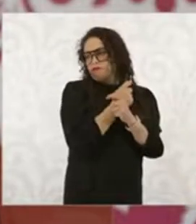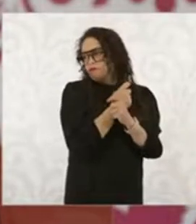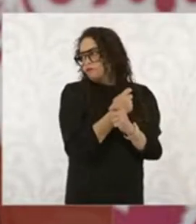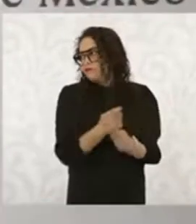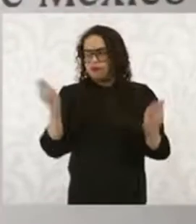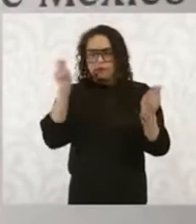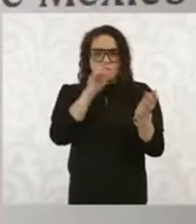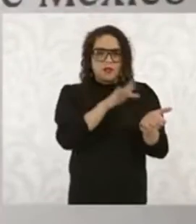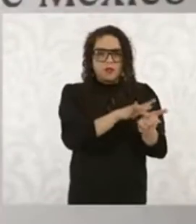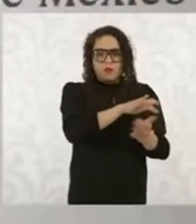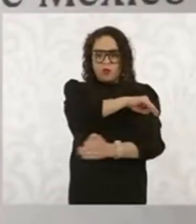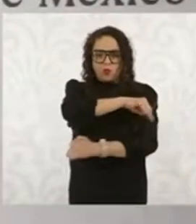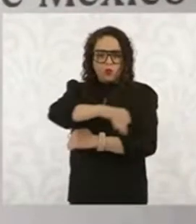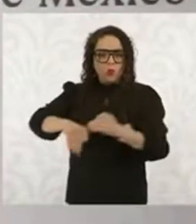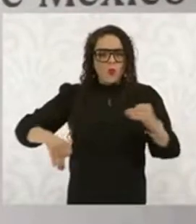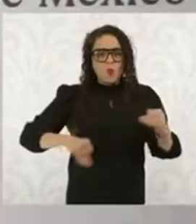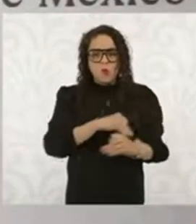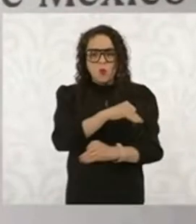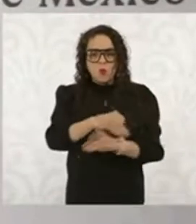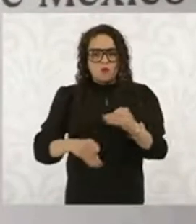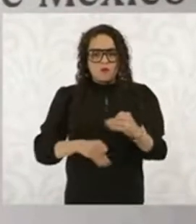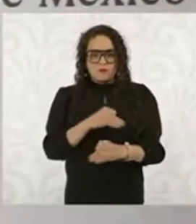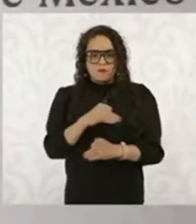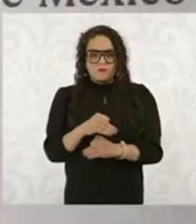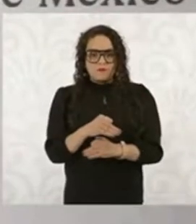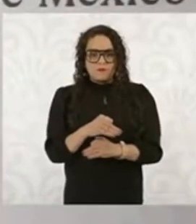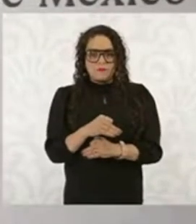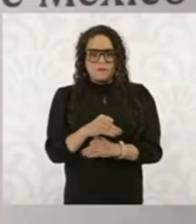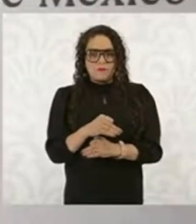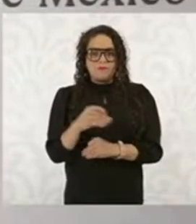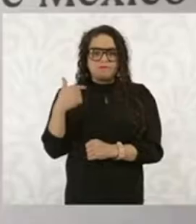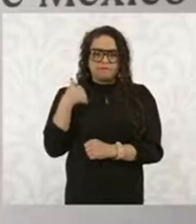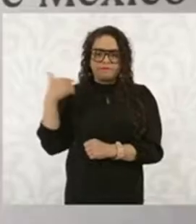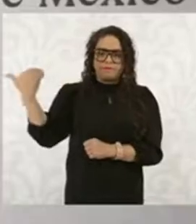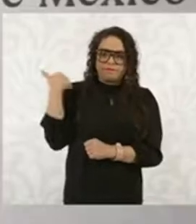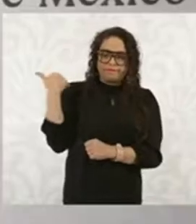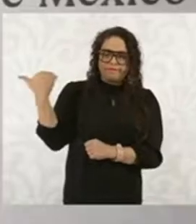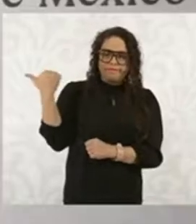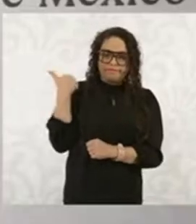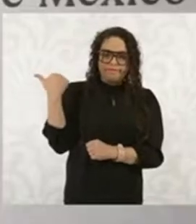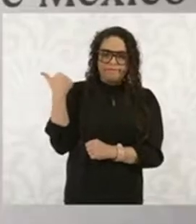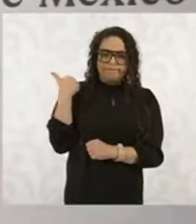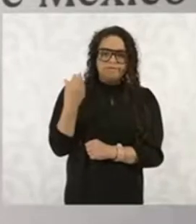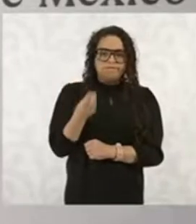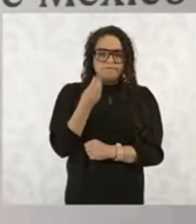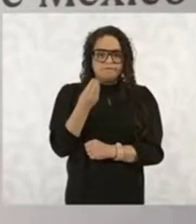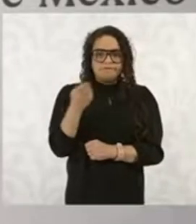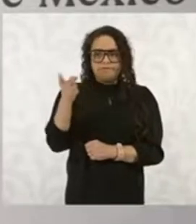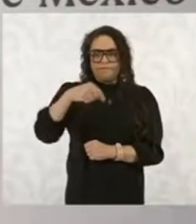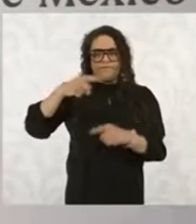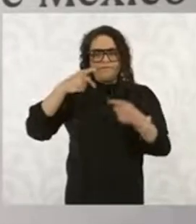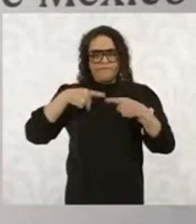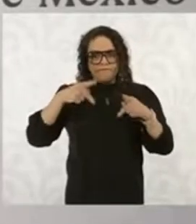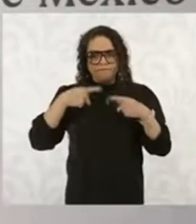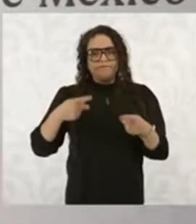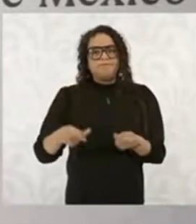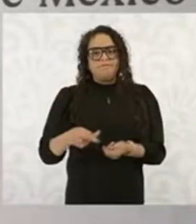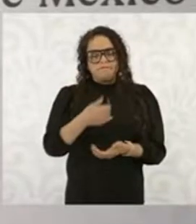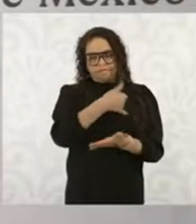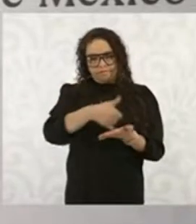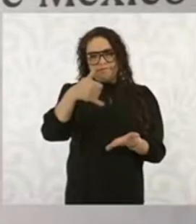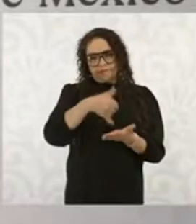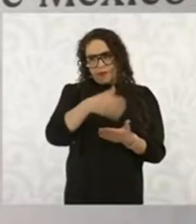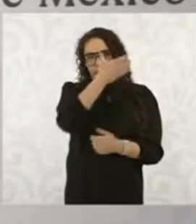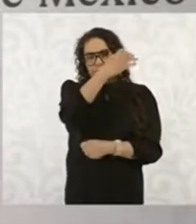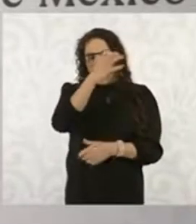apoyos, que es algo que desde la campaña me estuvo pidiendo mucho agricultores, productores agrícolas